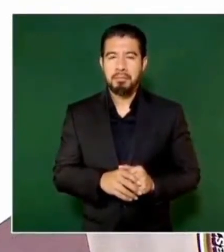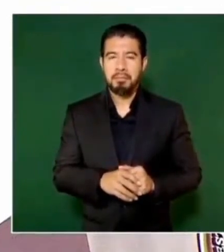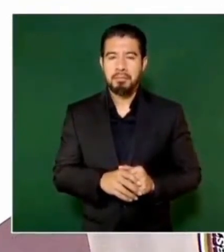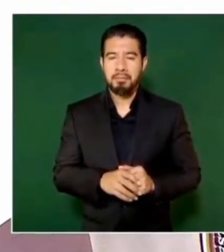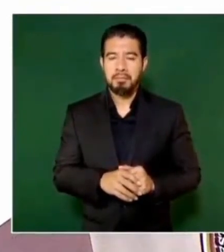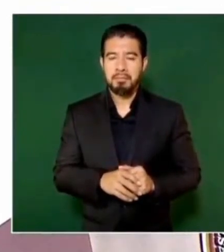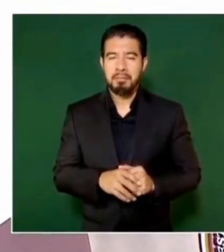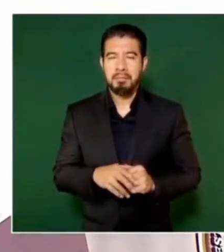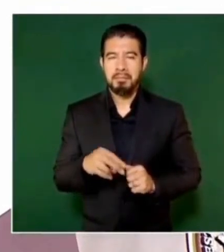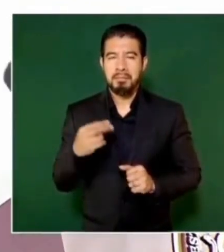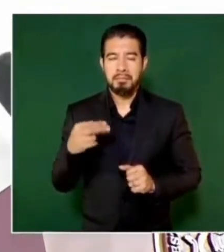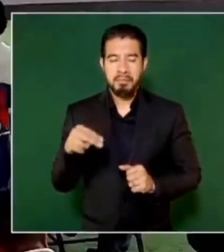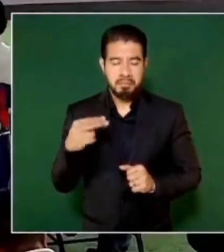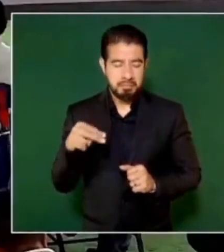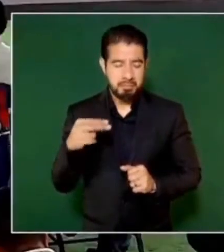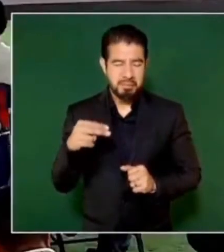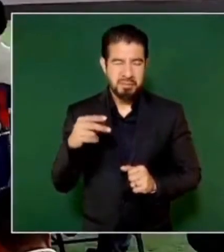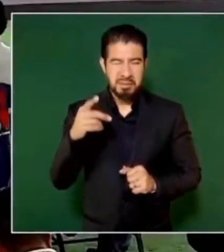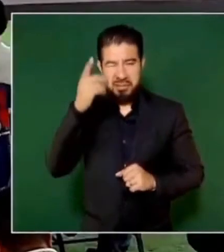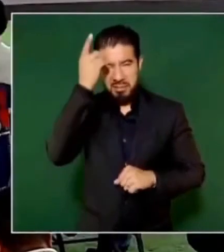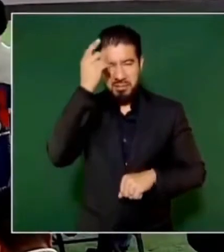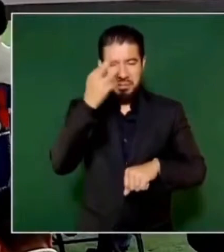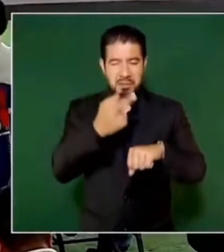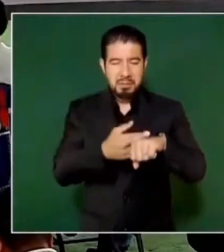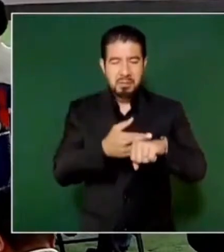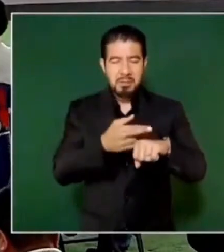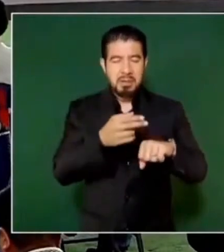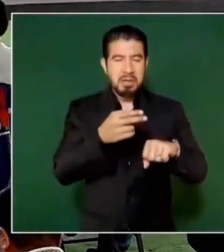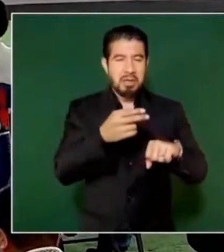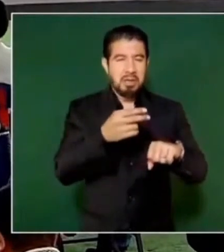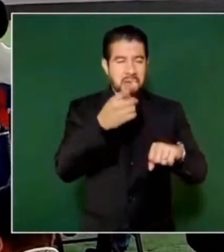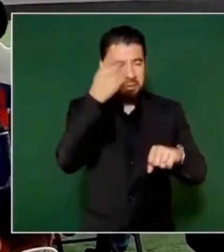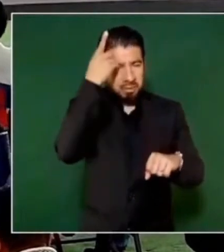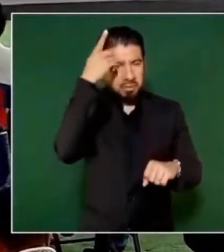¿cómo se llama el director? Dueño